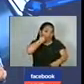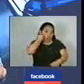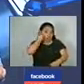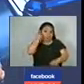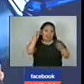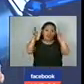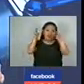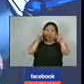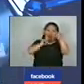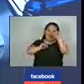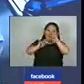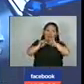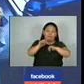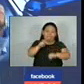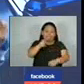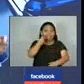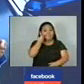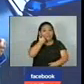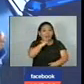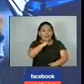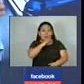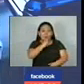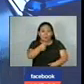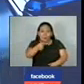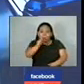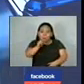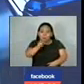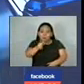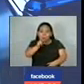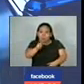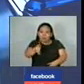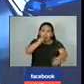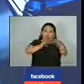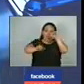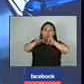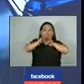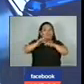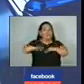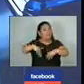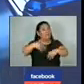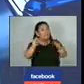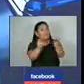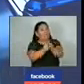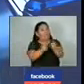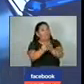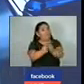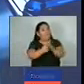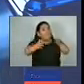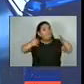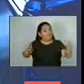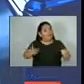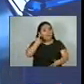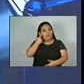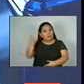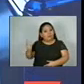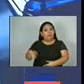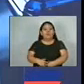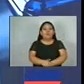alcoholismo es una enfermedad progresiva y de fatales consecuencias. Mira la siguiente.